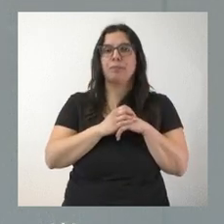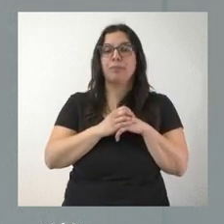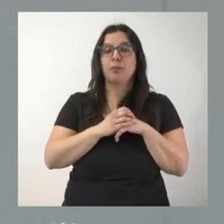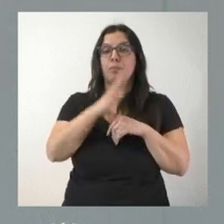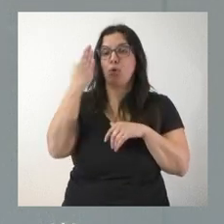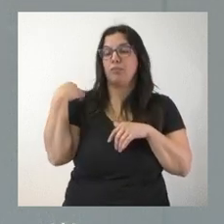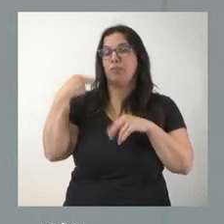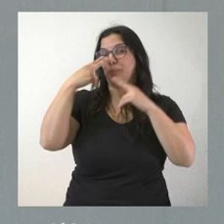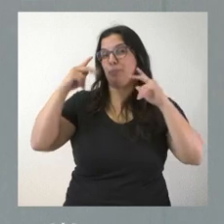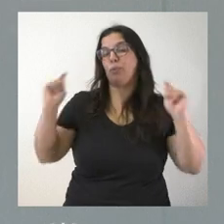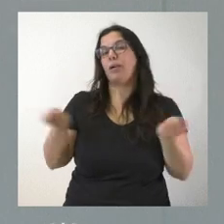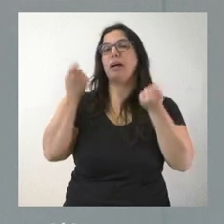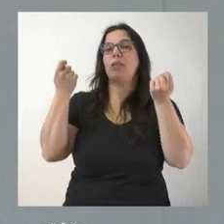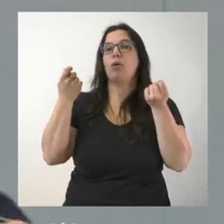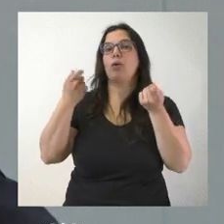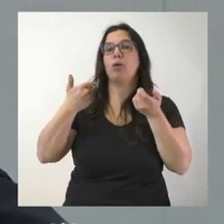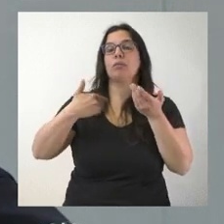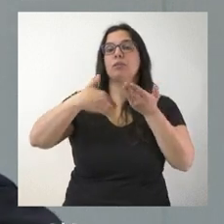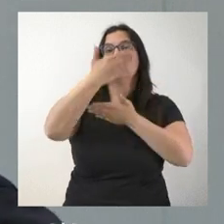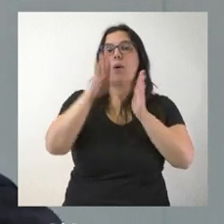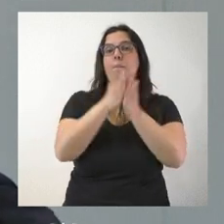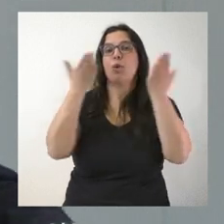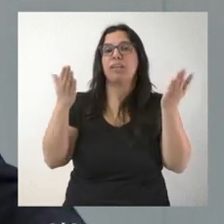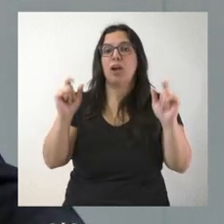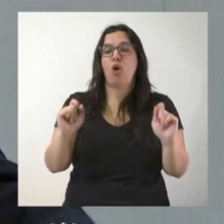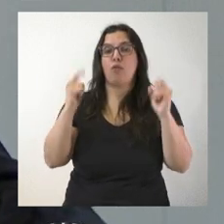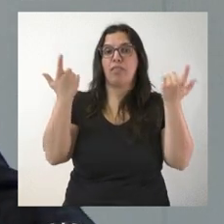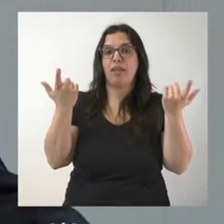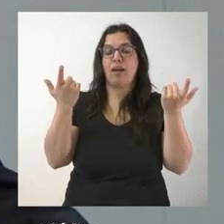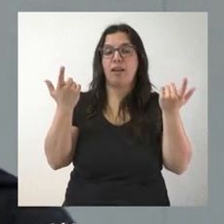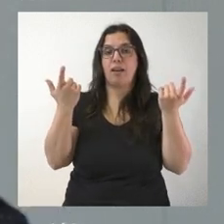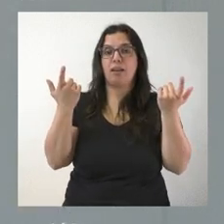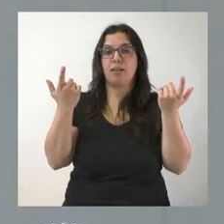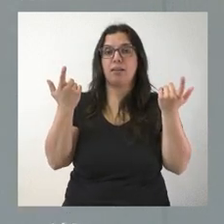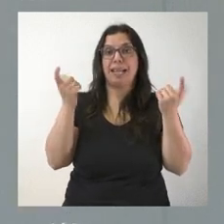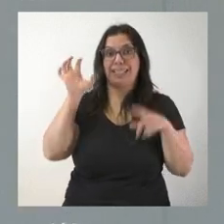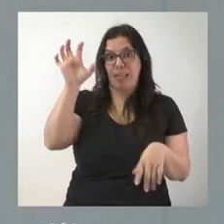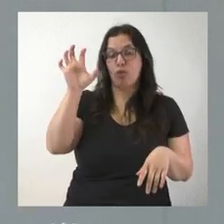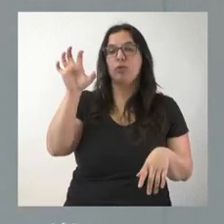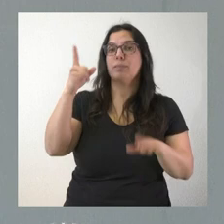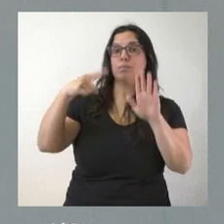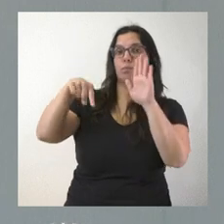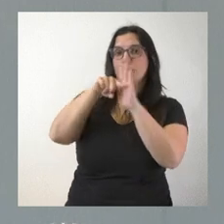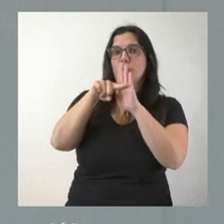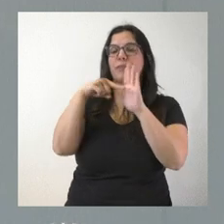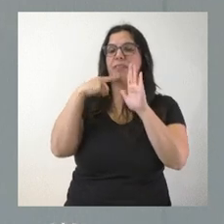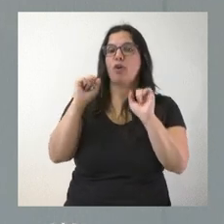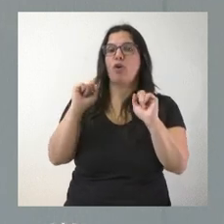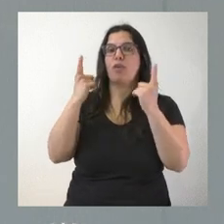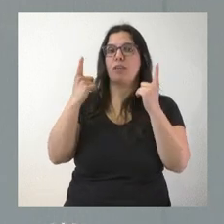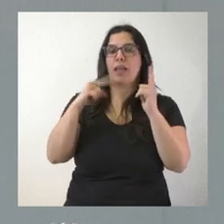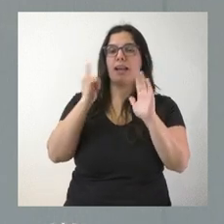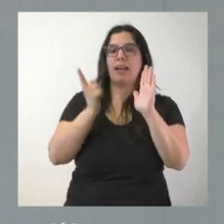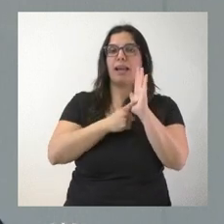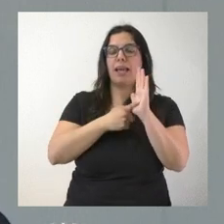ha publicado en el boletín oficial de la eh del Estado la entrada en vigor de la leusu